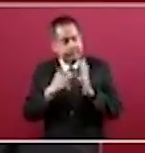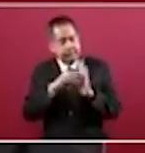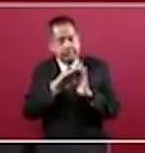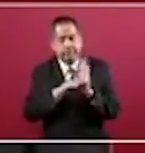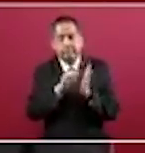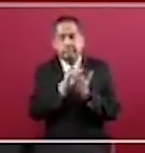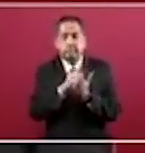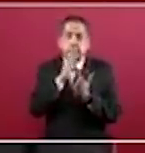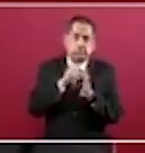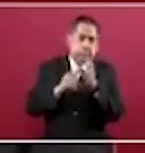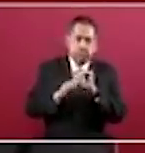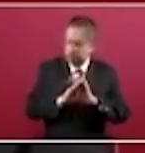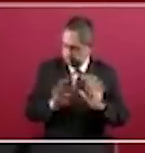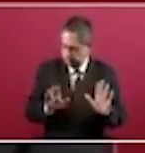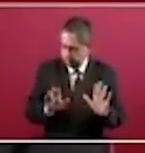esta